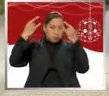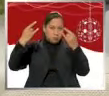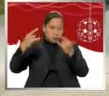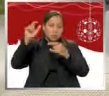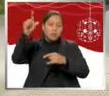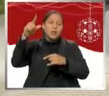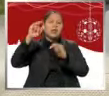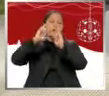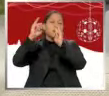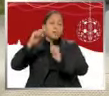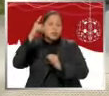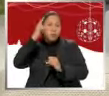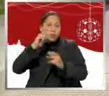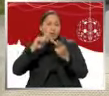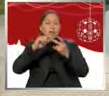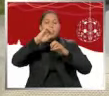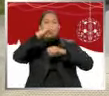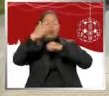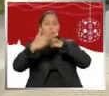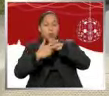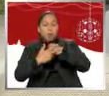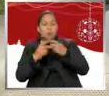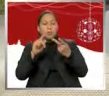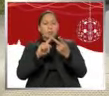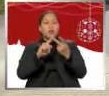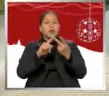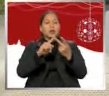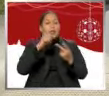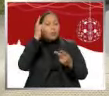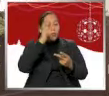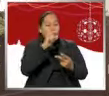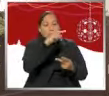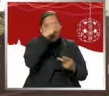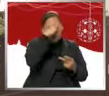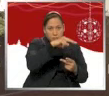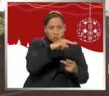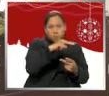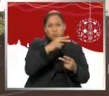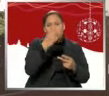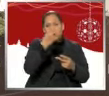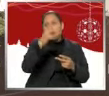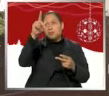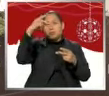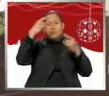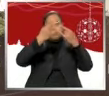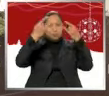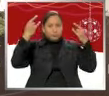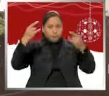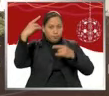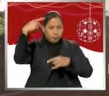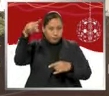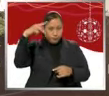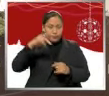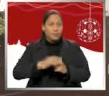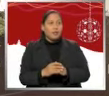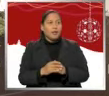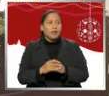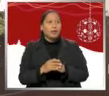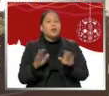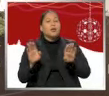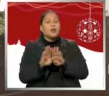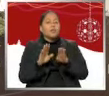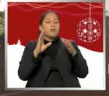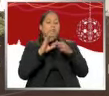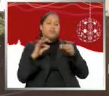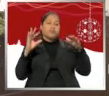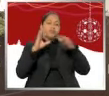guadalupana europea y de la guadalupana en México. Esto sí se repite, este esquema, y lo vamos a ver en las